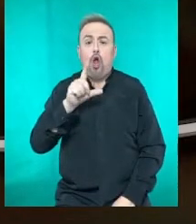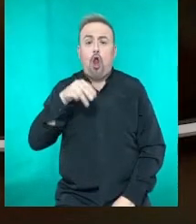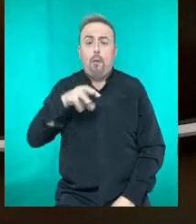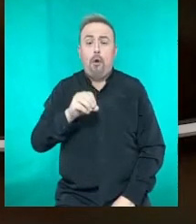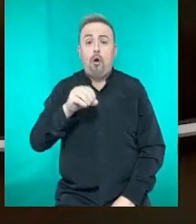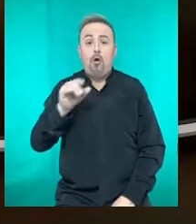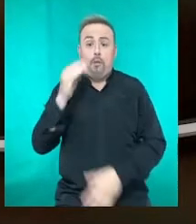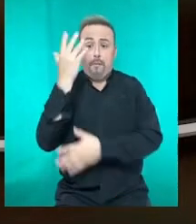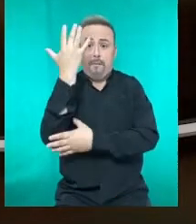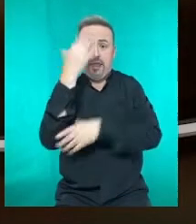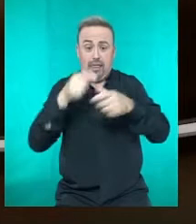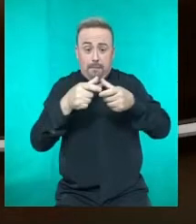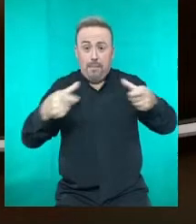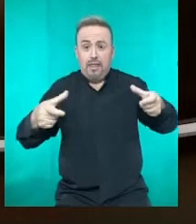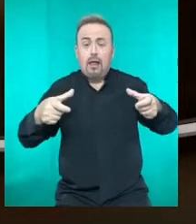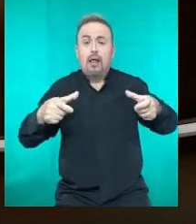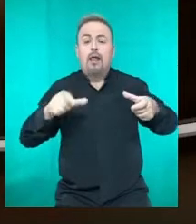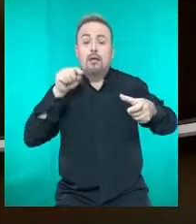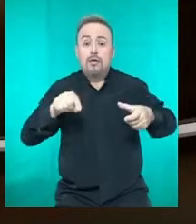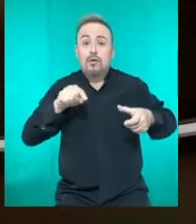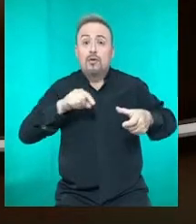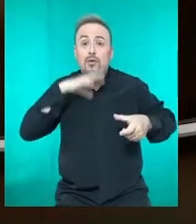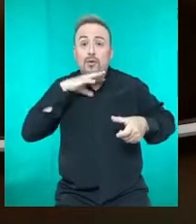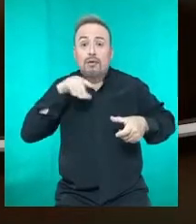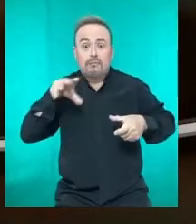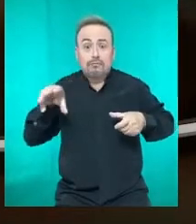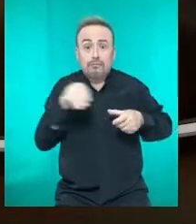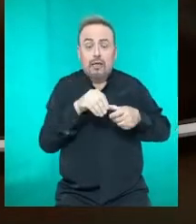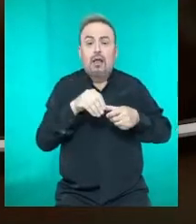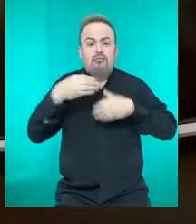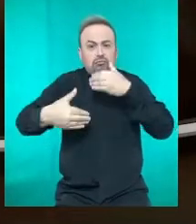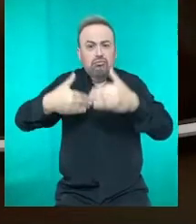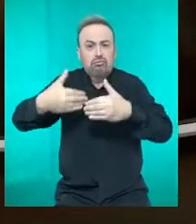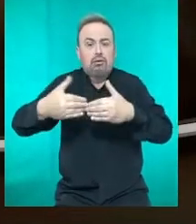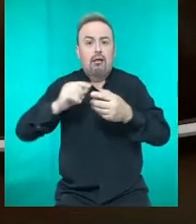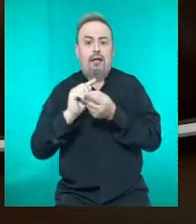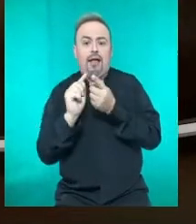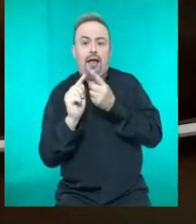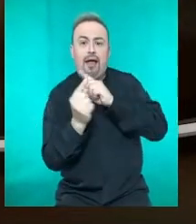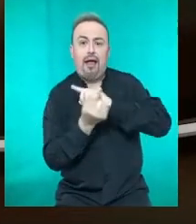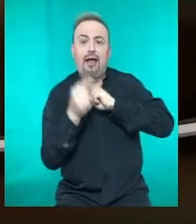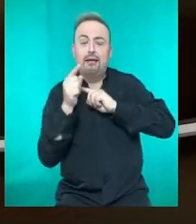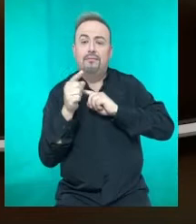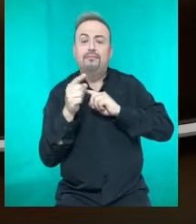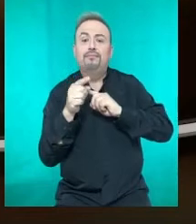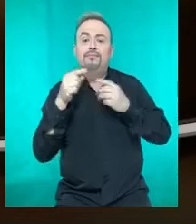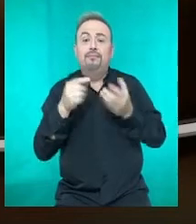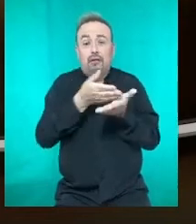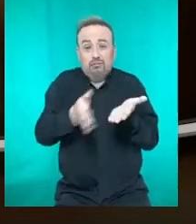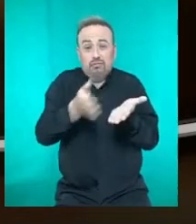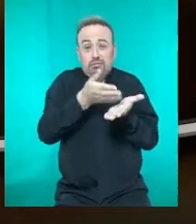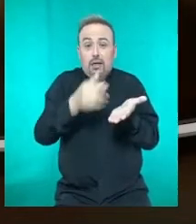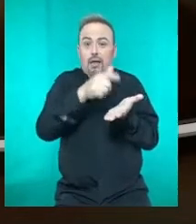madera, intentando reutilizar madera obtenida de distintos procesos, incluyendo la madera que queda de residuos